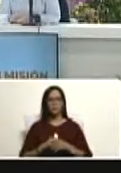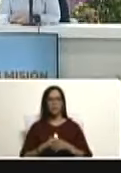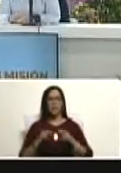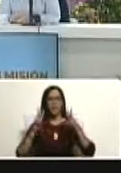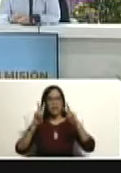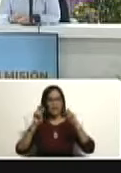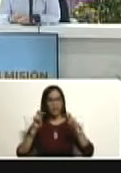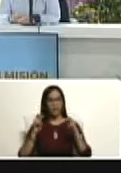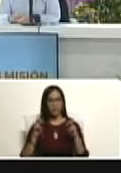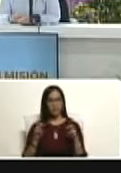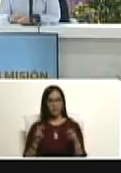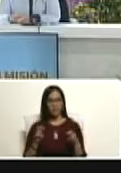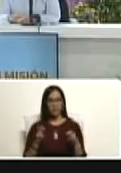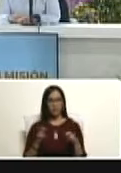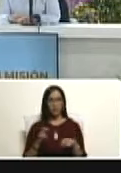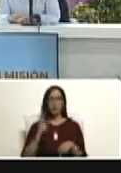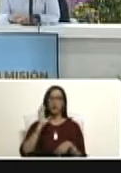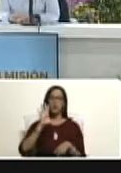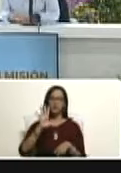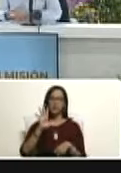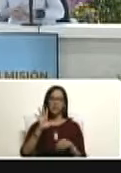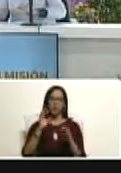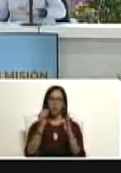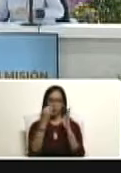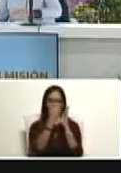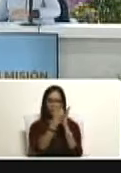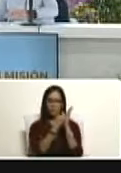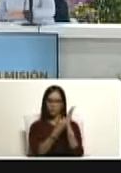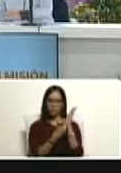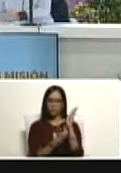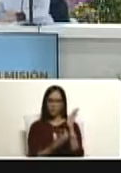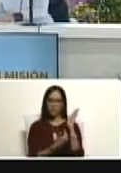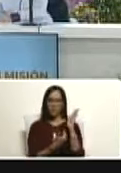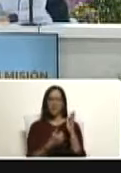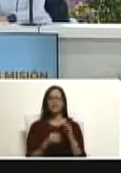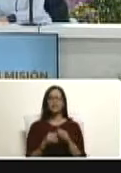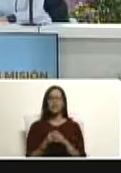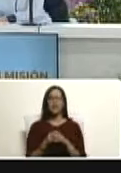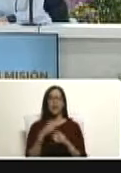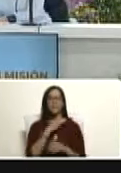revisando los 5 vértices de la gran misión.